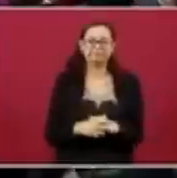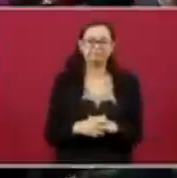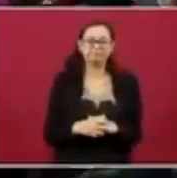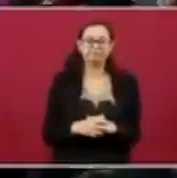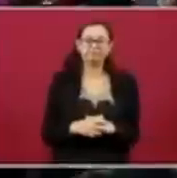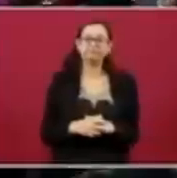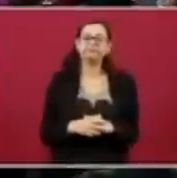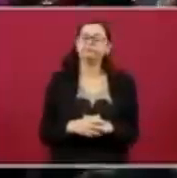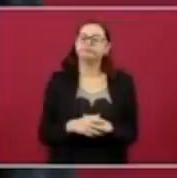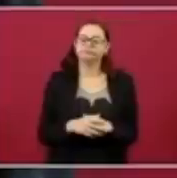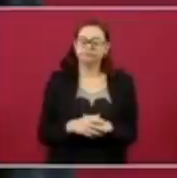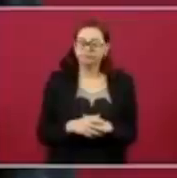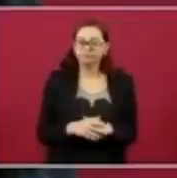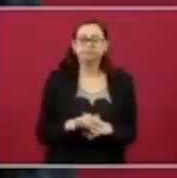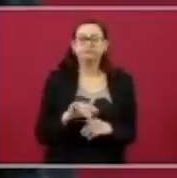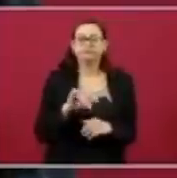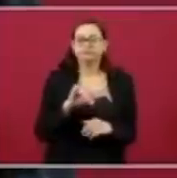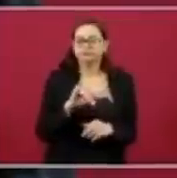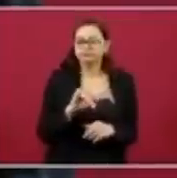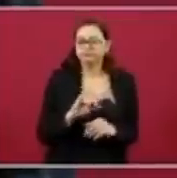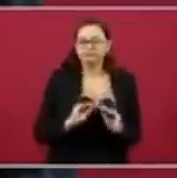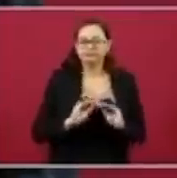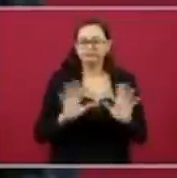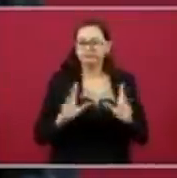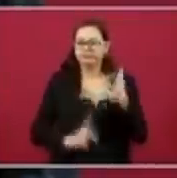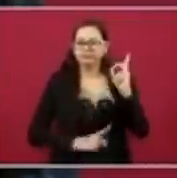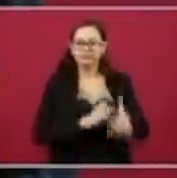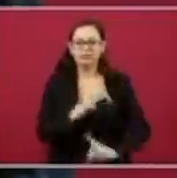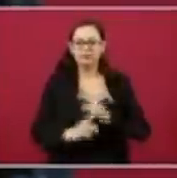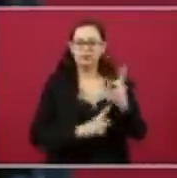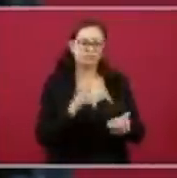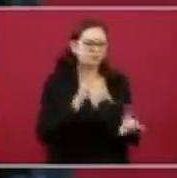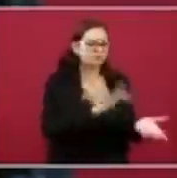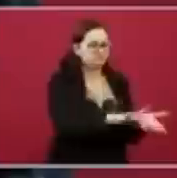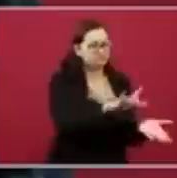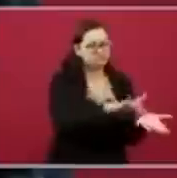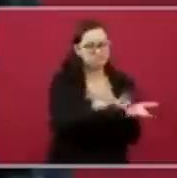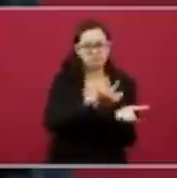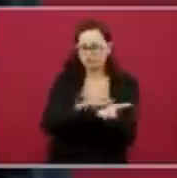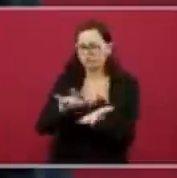a seguir apoyando todos los deportes, pero